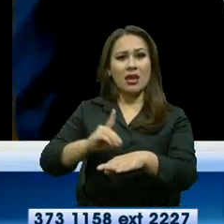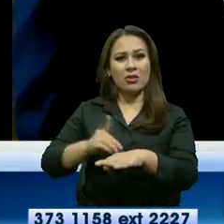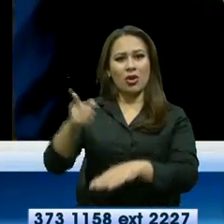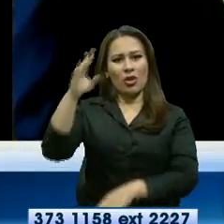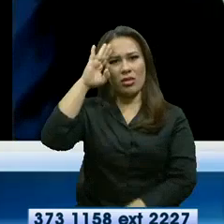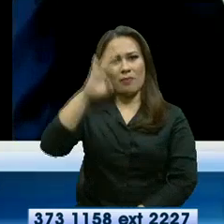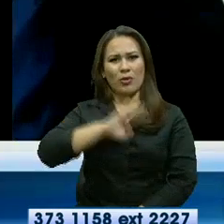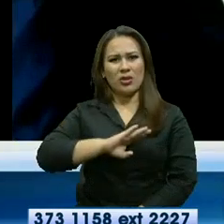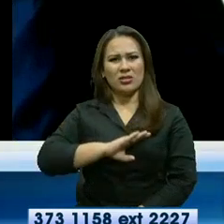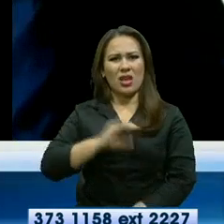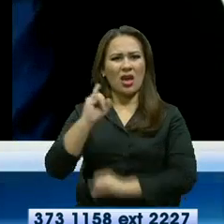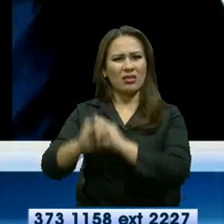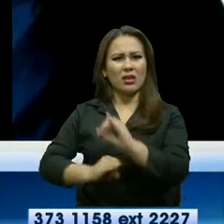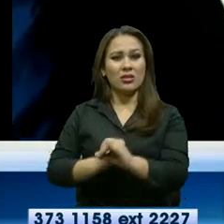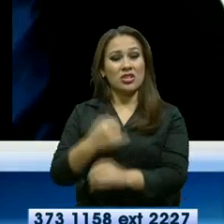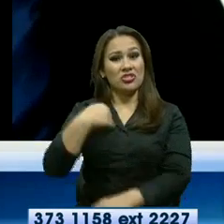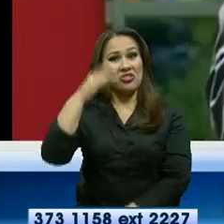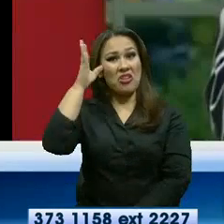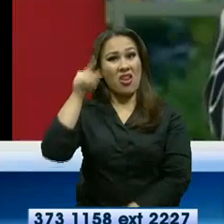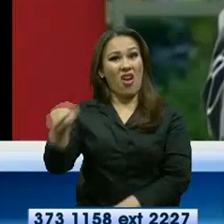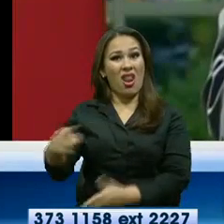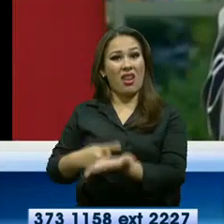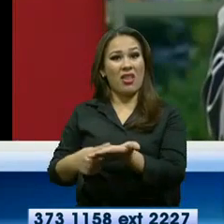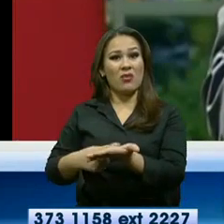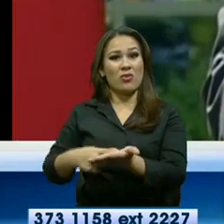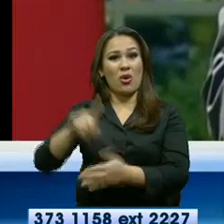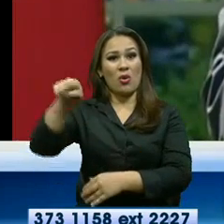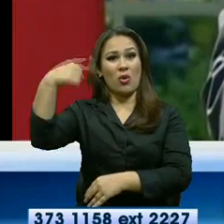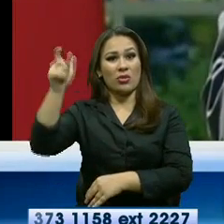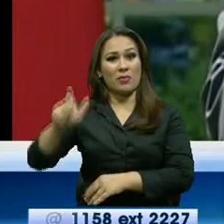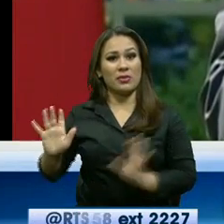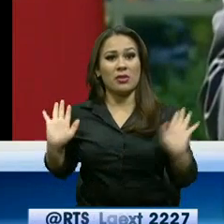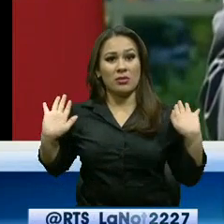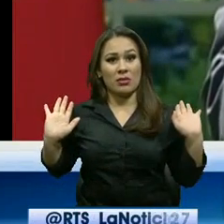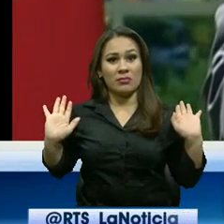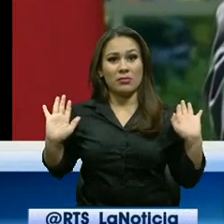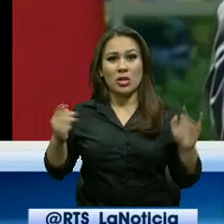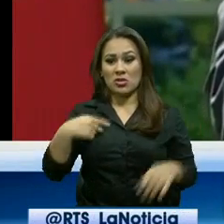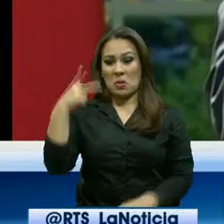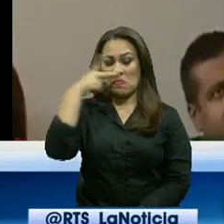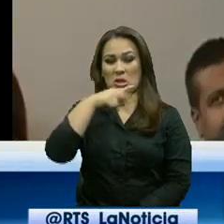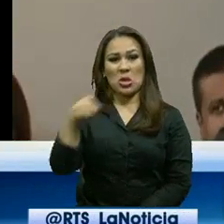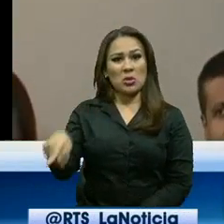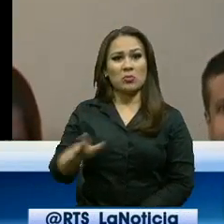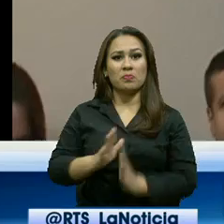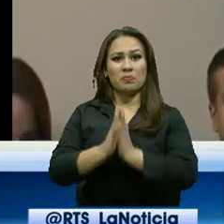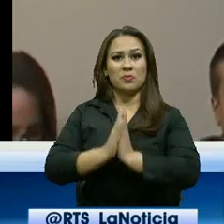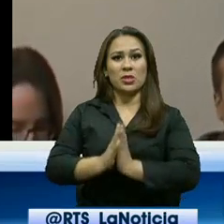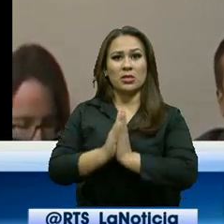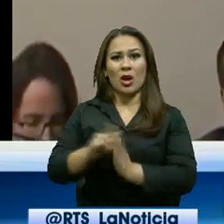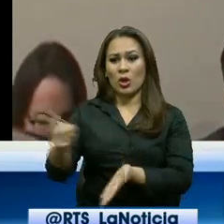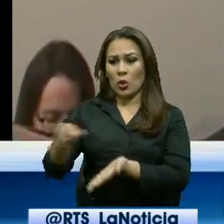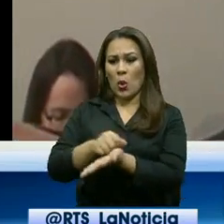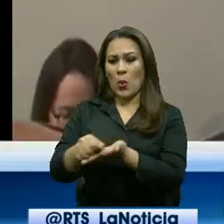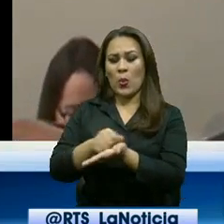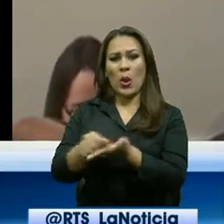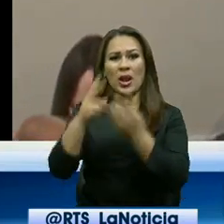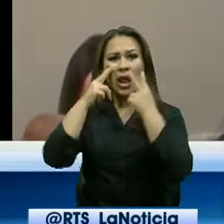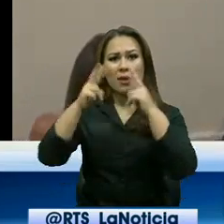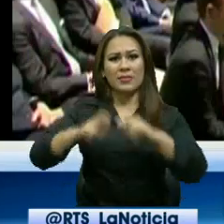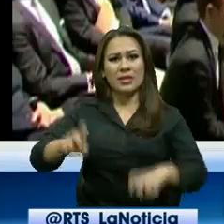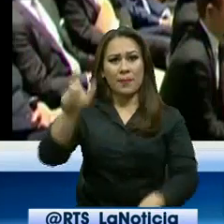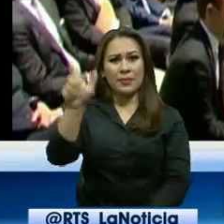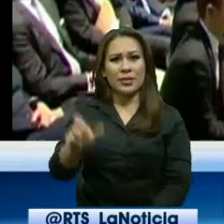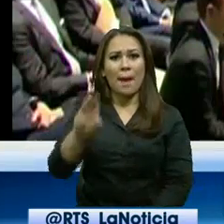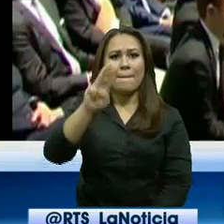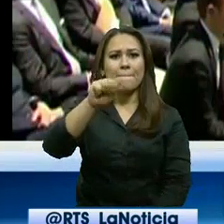encuentros, algunos de ellos por teléfono. Trump hoy también negó haberle pedido a Comey que se deshiciera de la investigación de Michael Flynn,